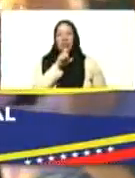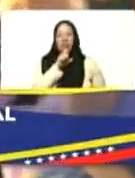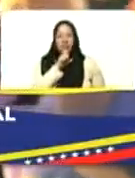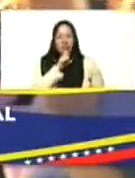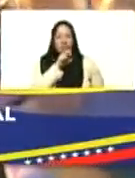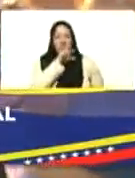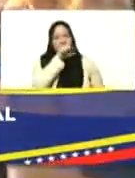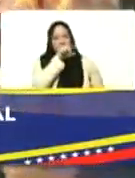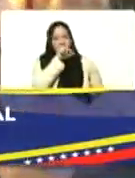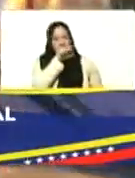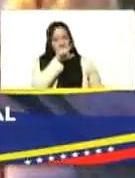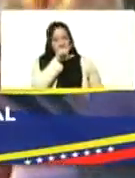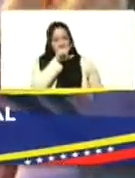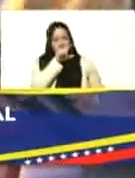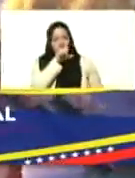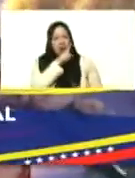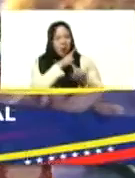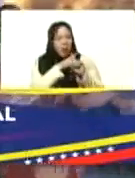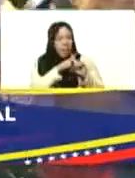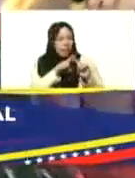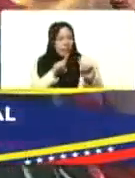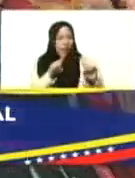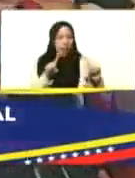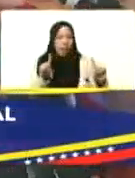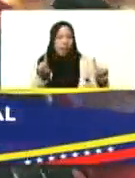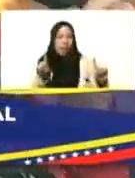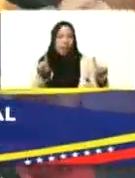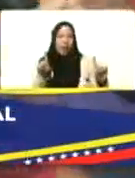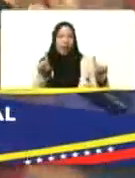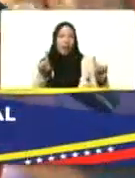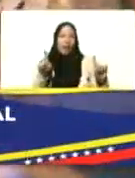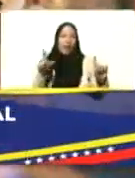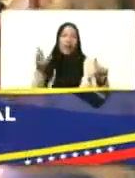pero tanto que he hablado.